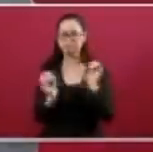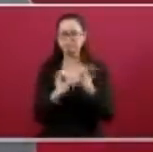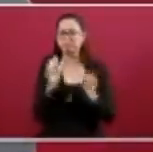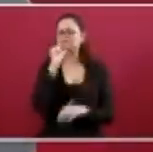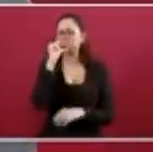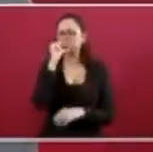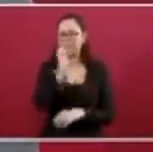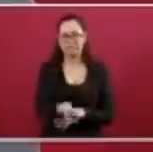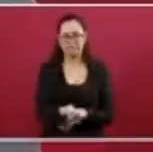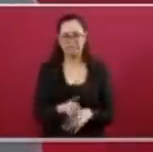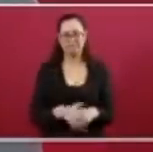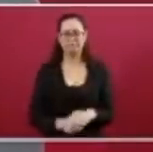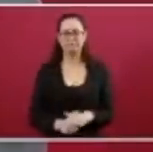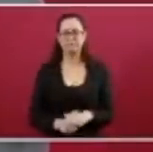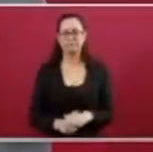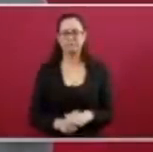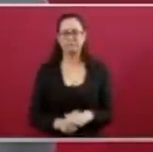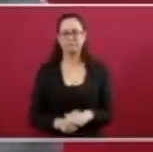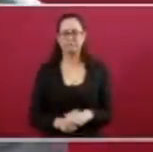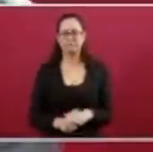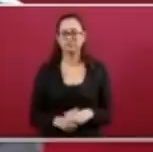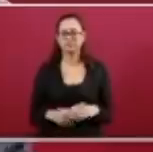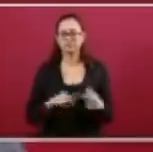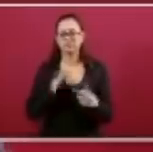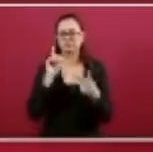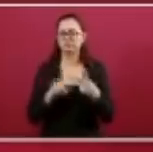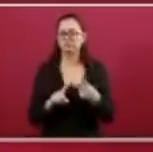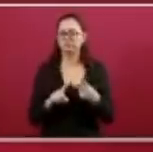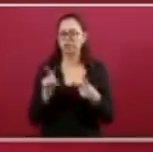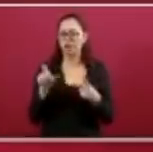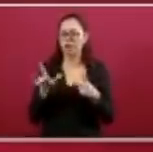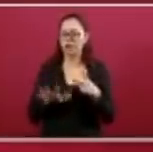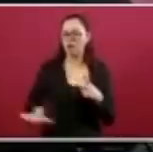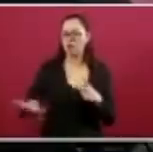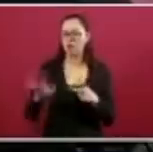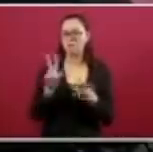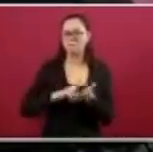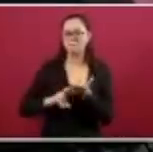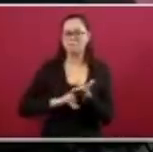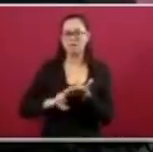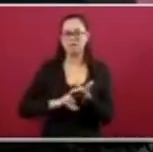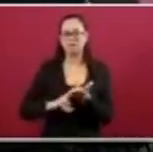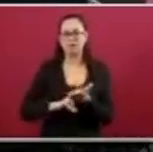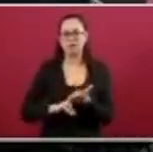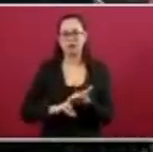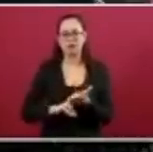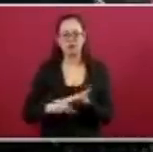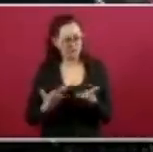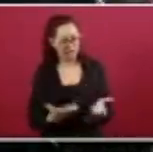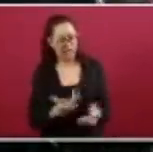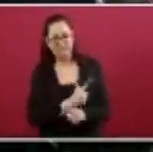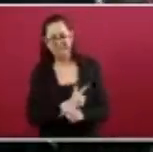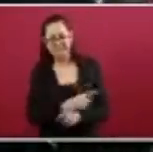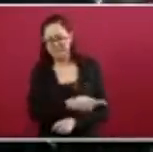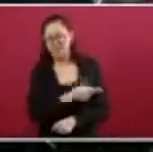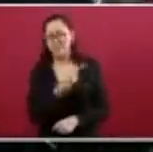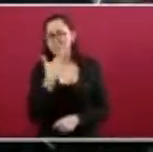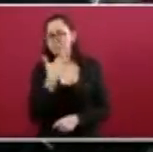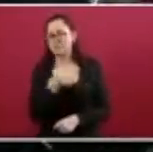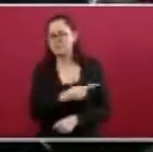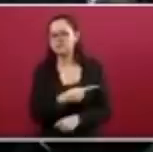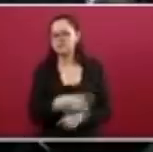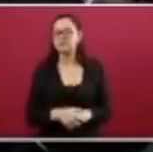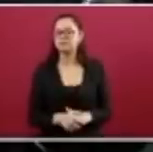Lo que tiene que ver con Laguna Verde, a propósito, está aquí el licenciado Bartlett. La vez